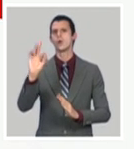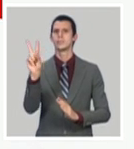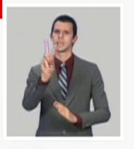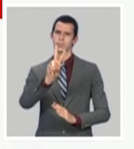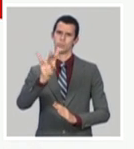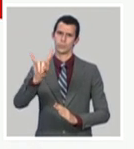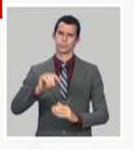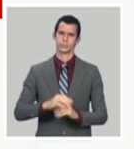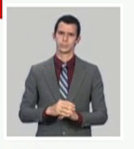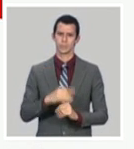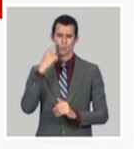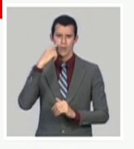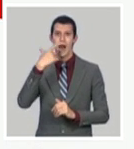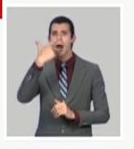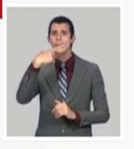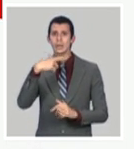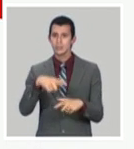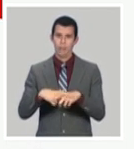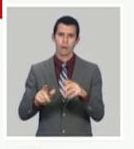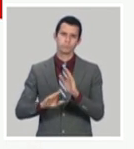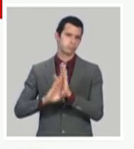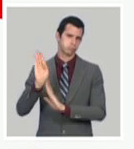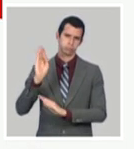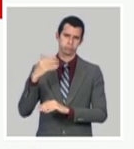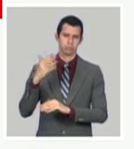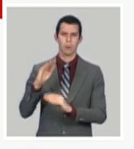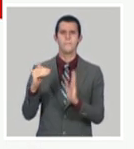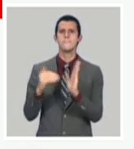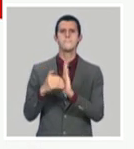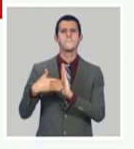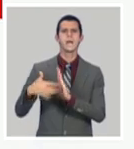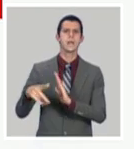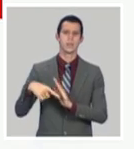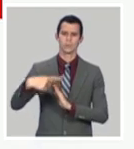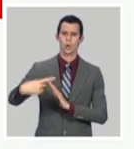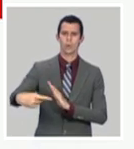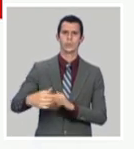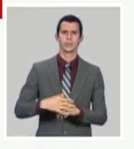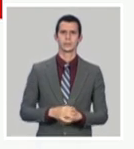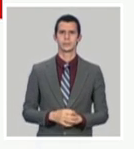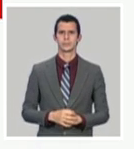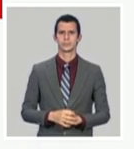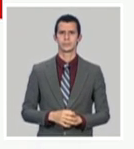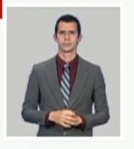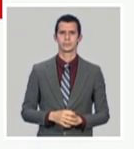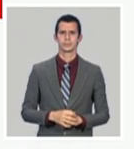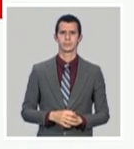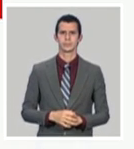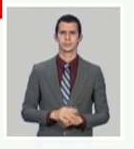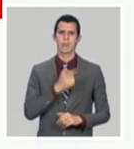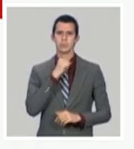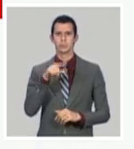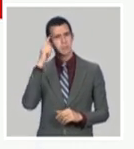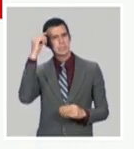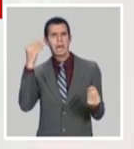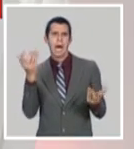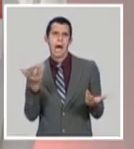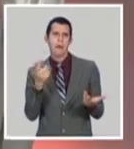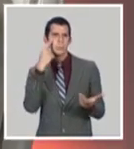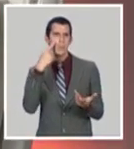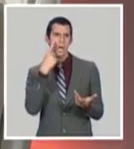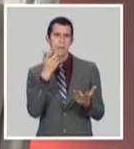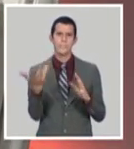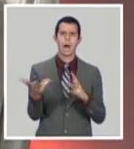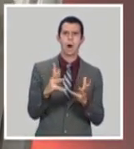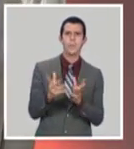de abril ascendió a los 1.000. Y a veces uno dice, bueno, se estabilizó. No, se estabiliza, pero en la medida que tenemos ese número de casos, cuando